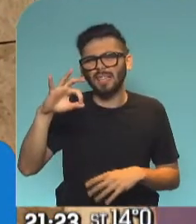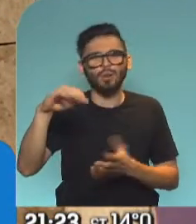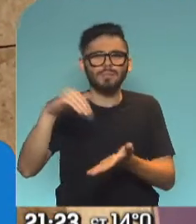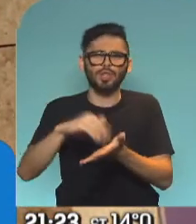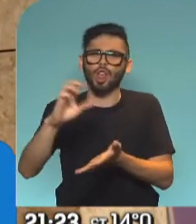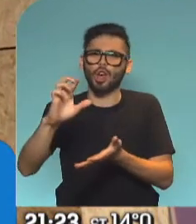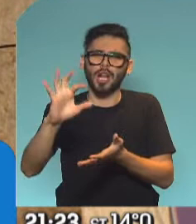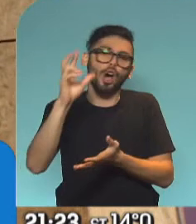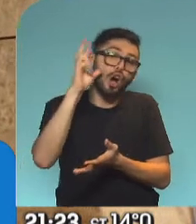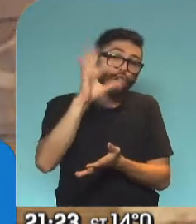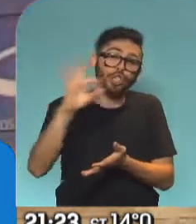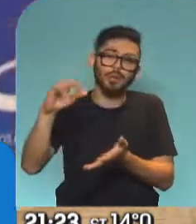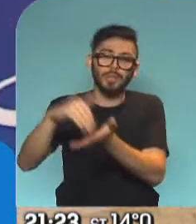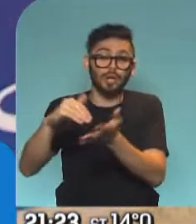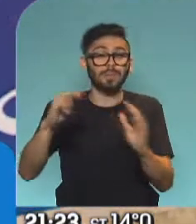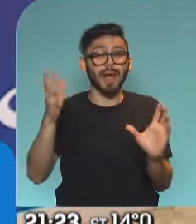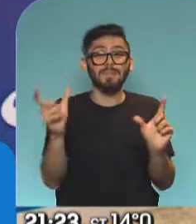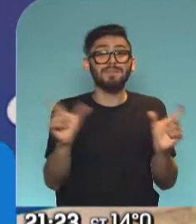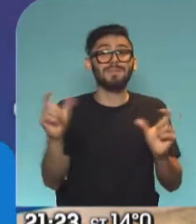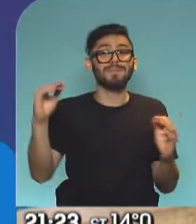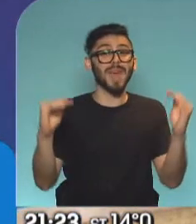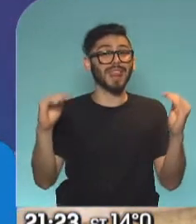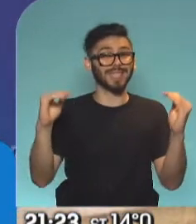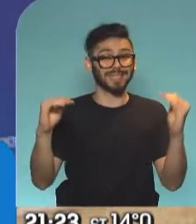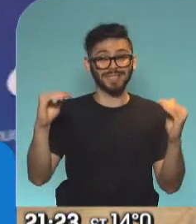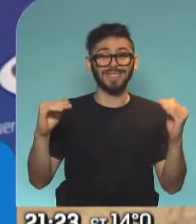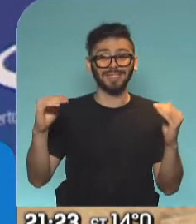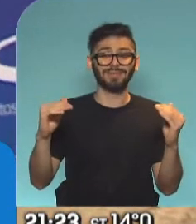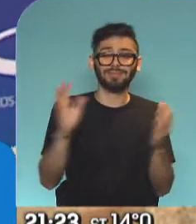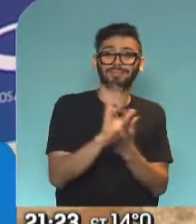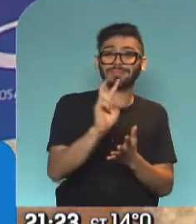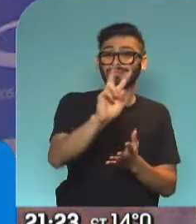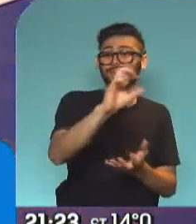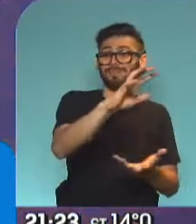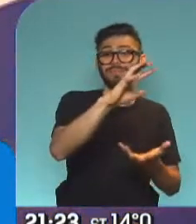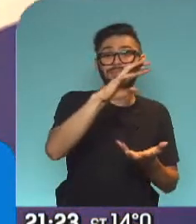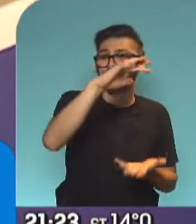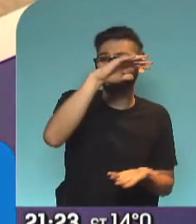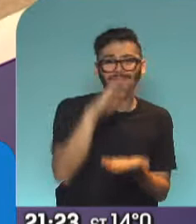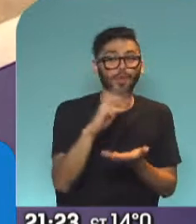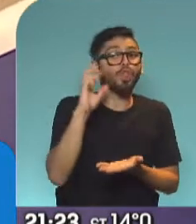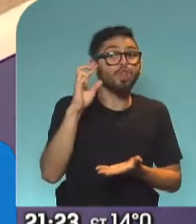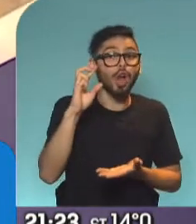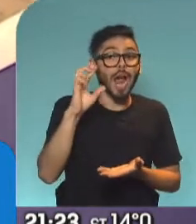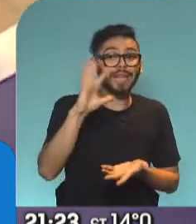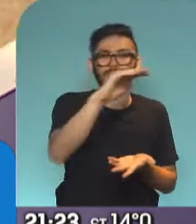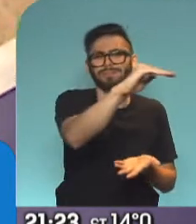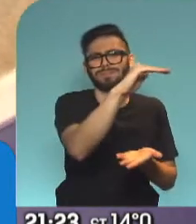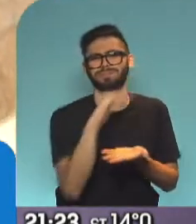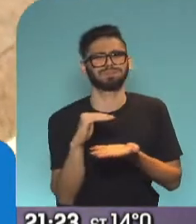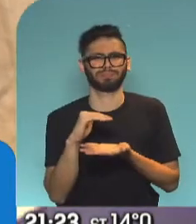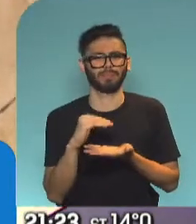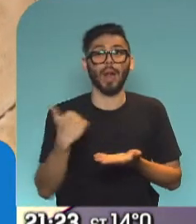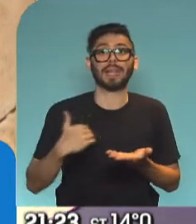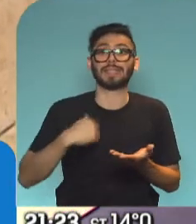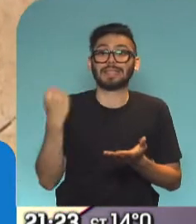de dólares. Eso para medir una magnitud de la pérdida de ingresos de dólares para colmo, que es lo que Argentina necesita